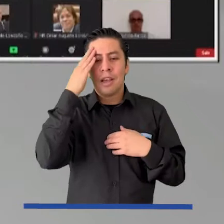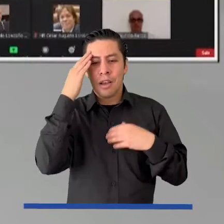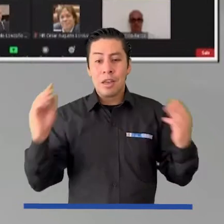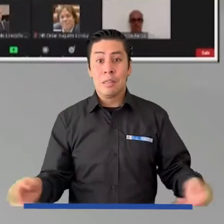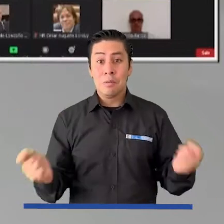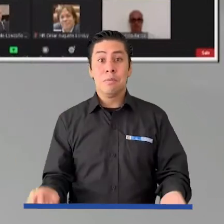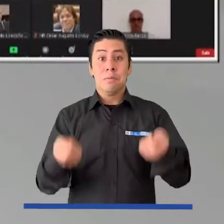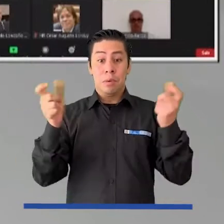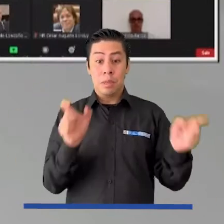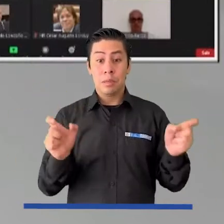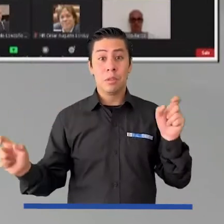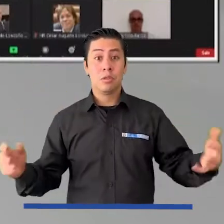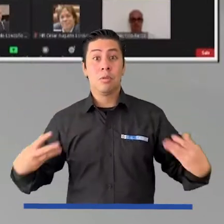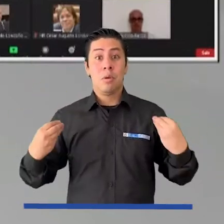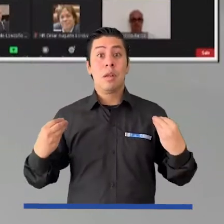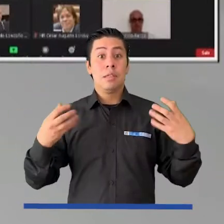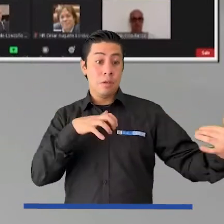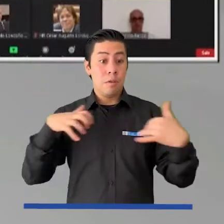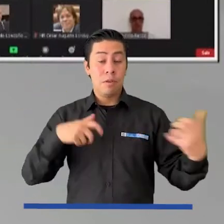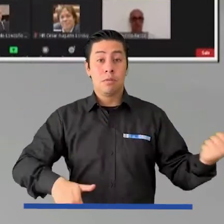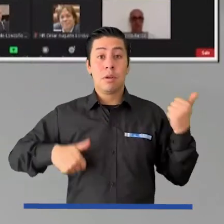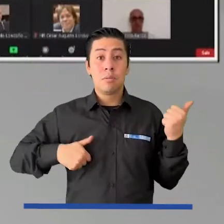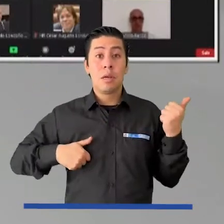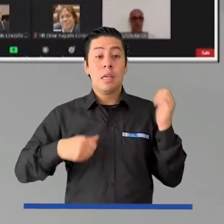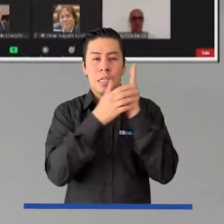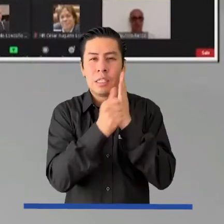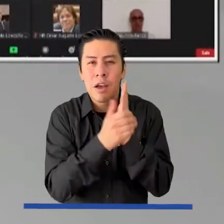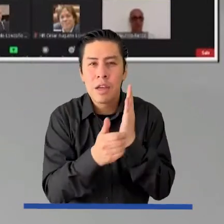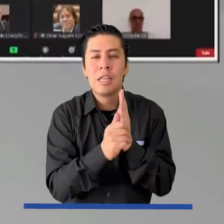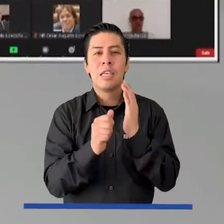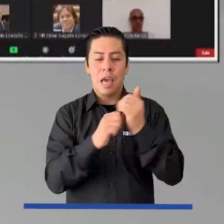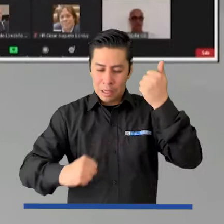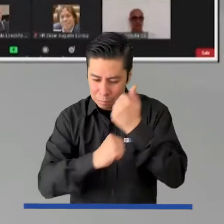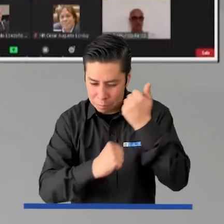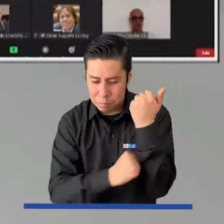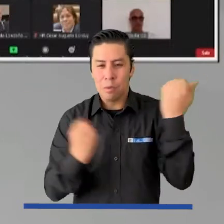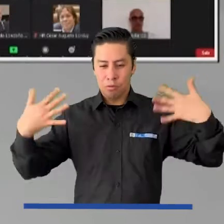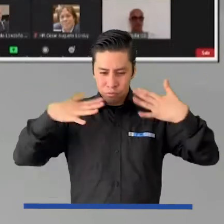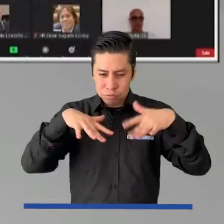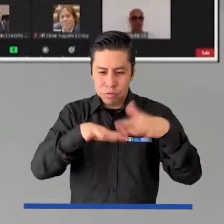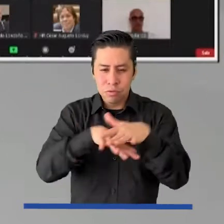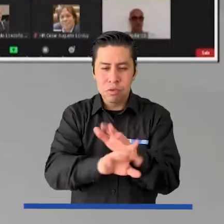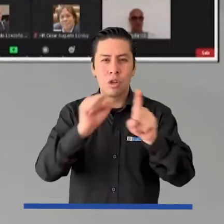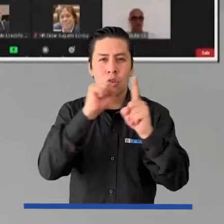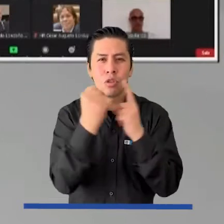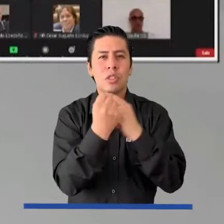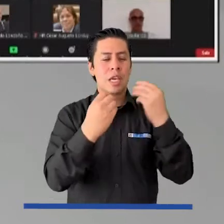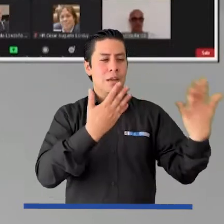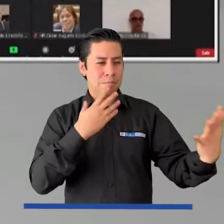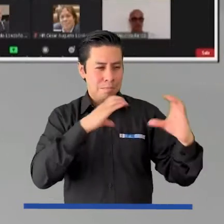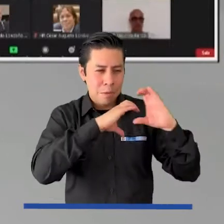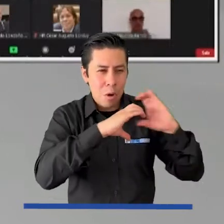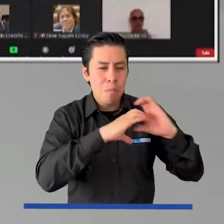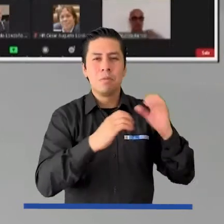tradiciones y saberes de los sobrevivientes del conflicto armados, a encontrar aquellas cualidades sobresalientes que nos permiten continuar fortaleciendo el